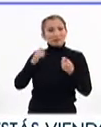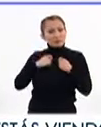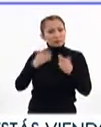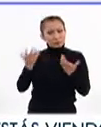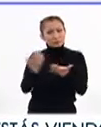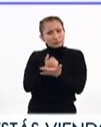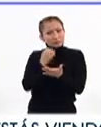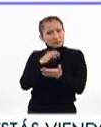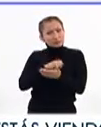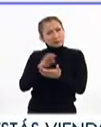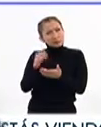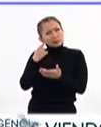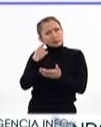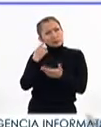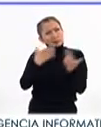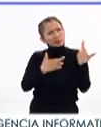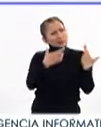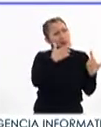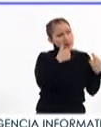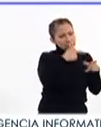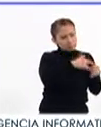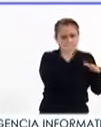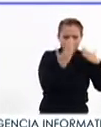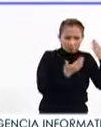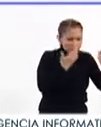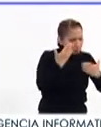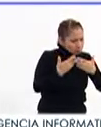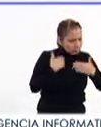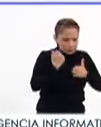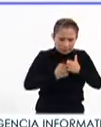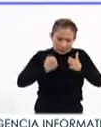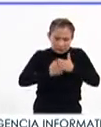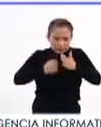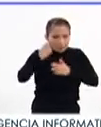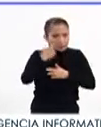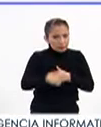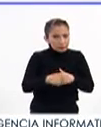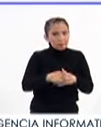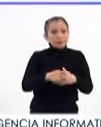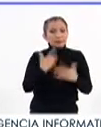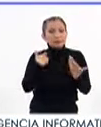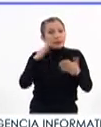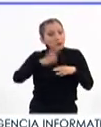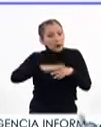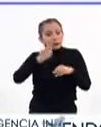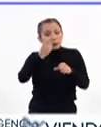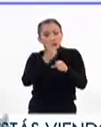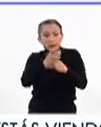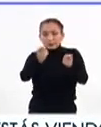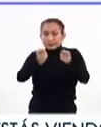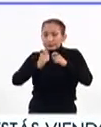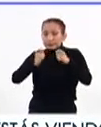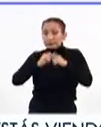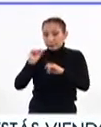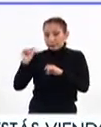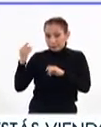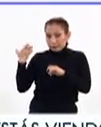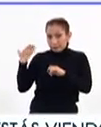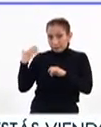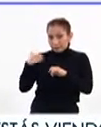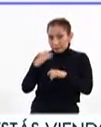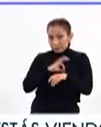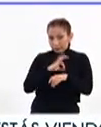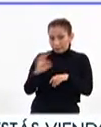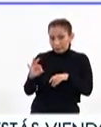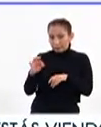muchísimas ganas de poder pues seguir estudiando, seguir echándole ganas para poder tener más oportunidades. Recientemente también tuve